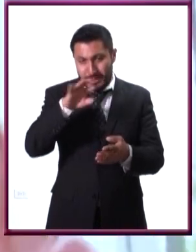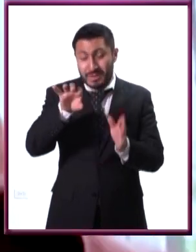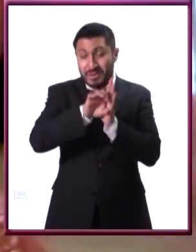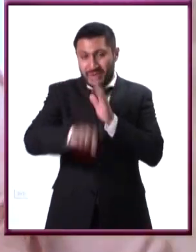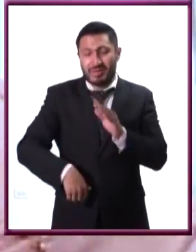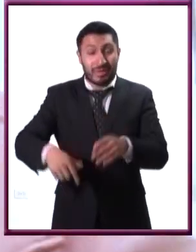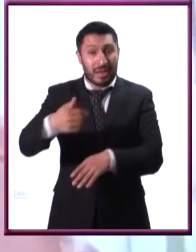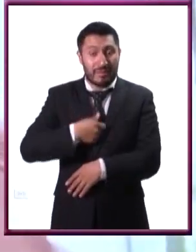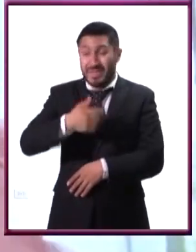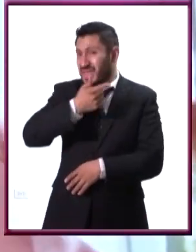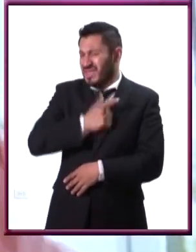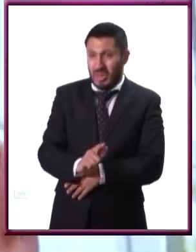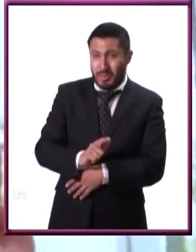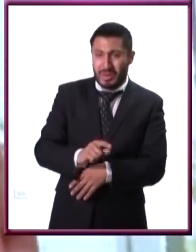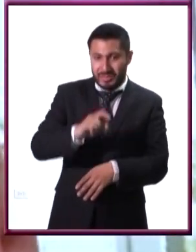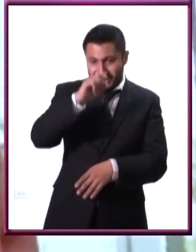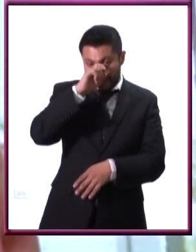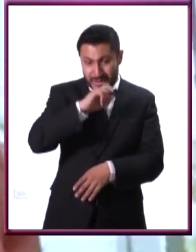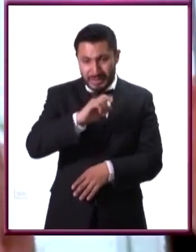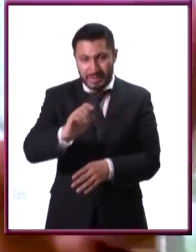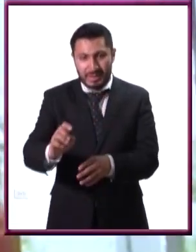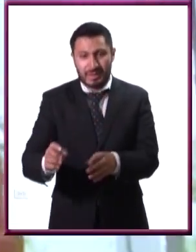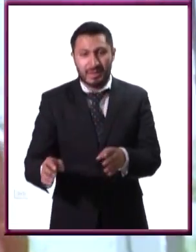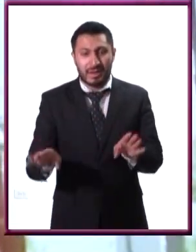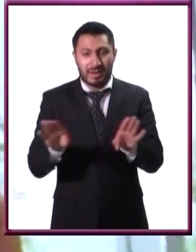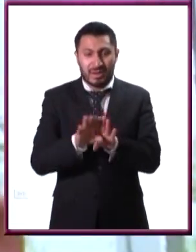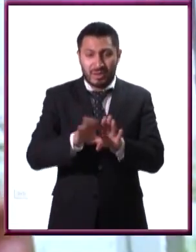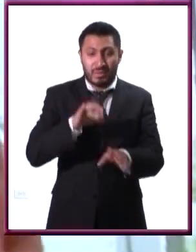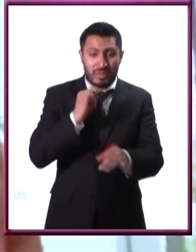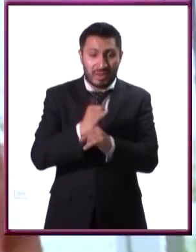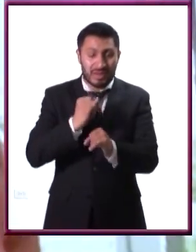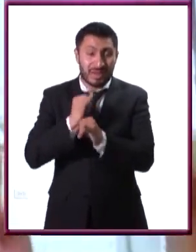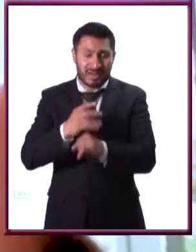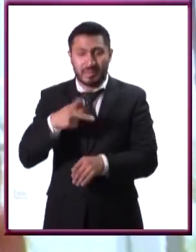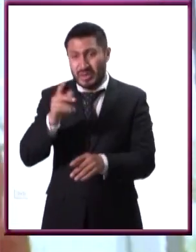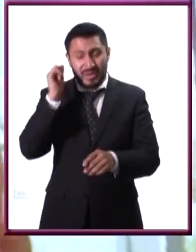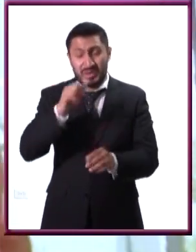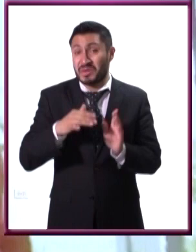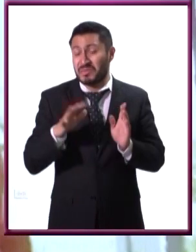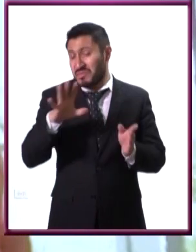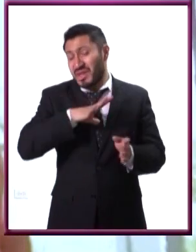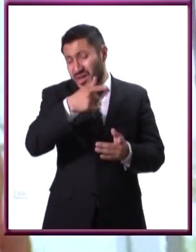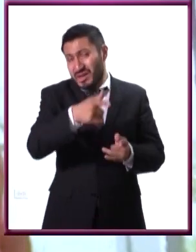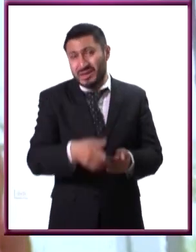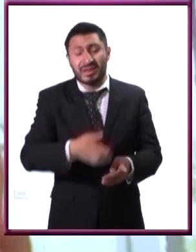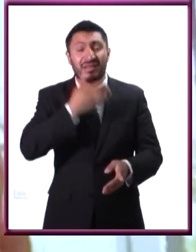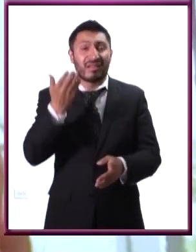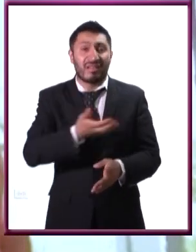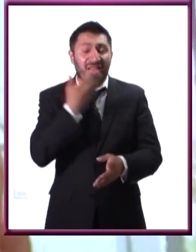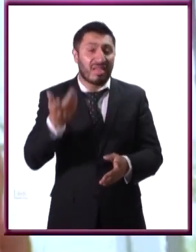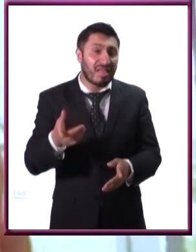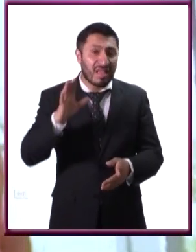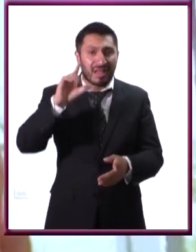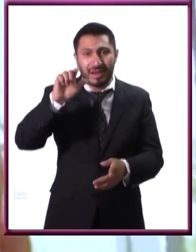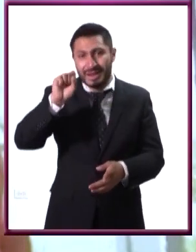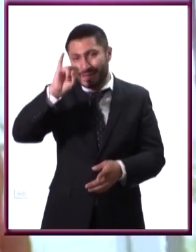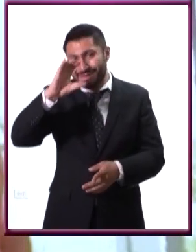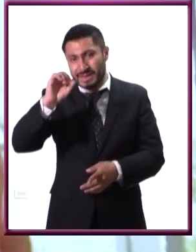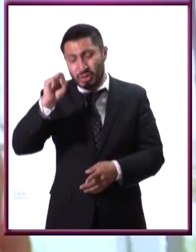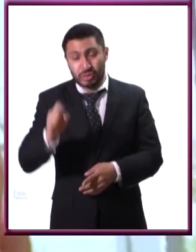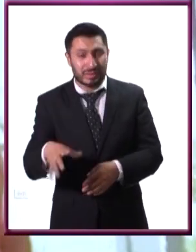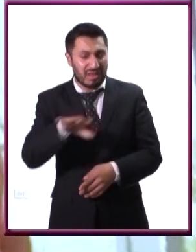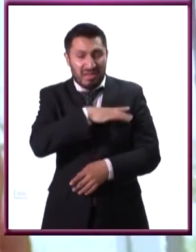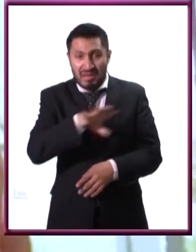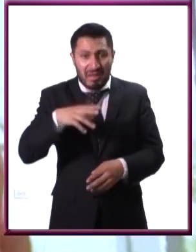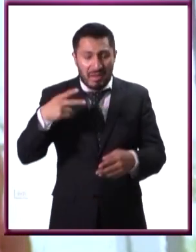las bibliotecas globales, ¿verdad? Los clásicos, vaya, para ir tan lejos, siempre van a estar ahí. Los clásicos, y en general autores